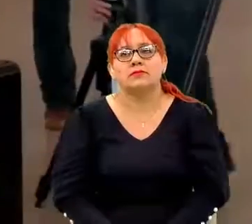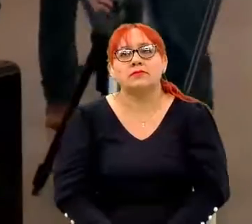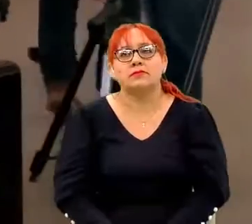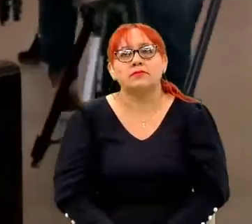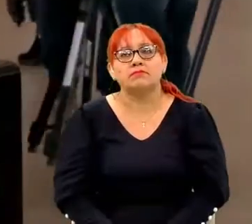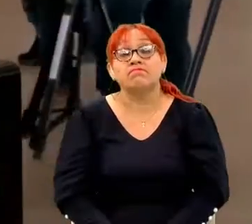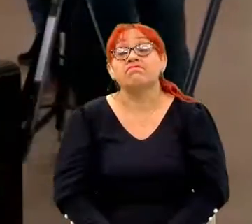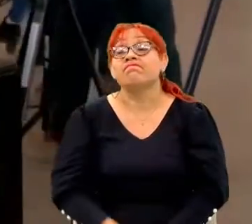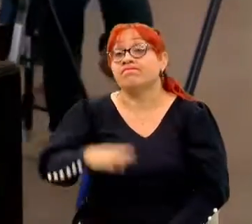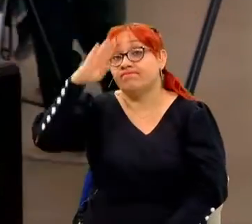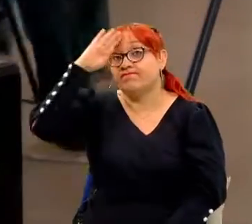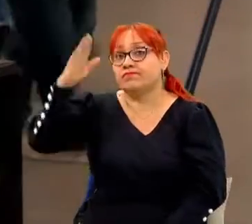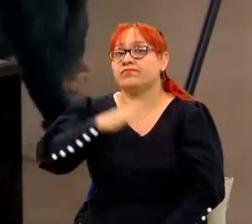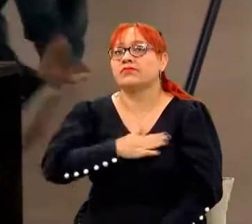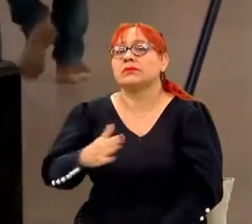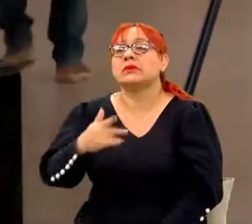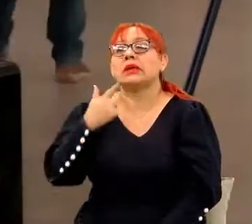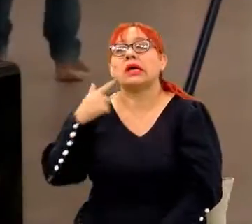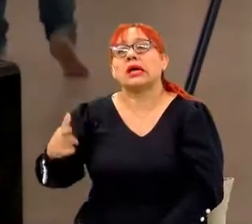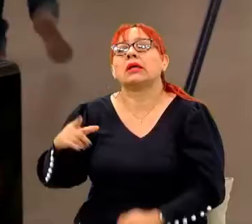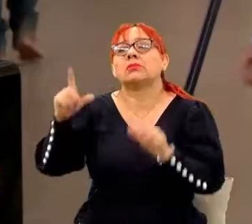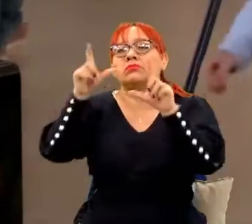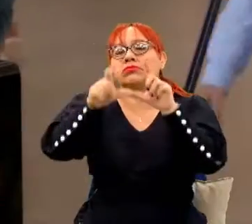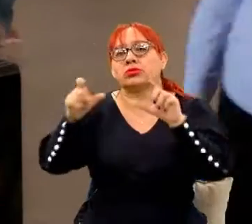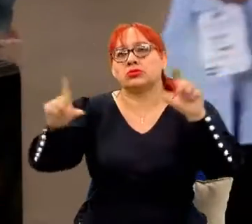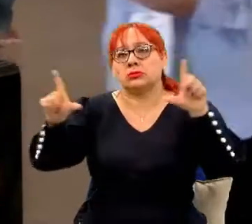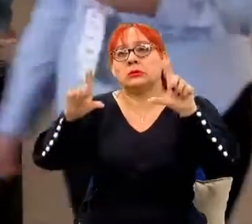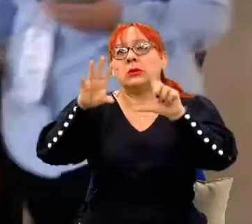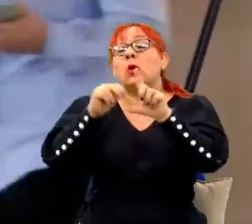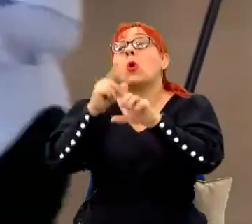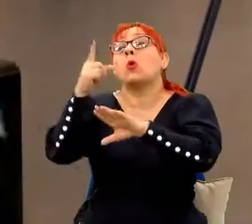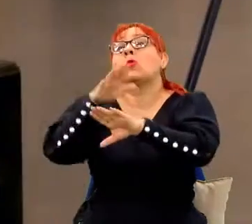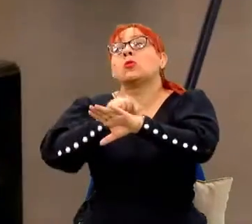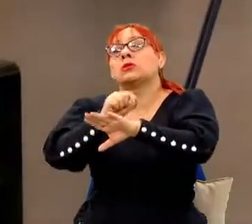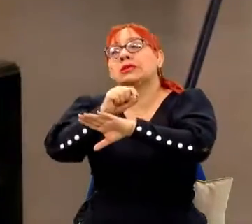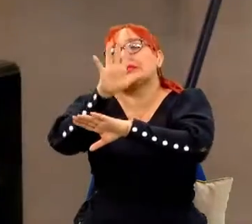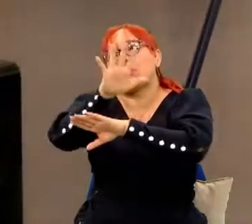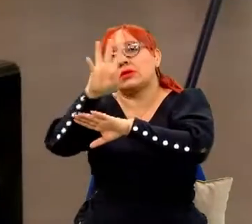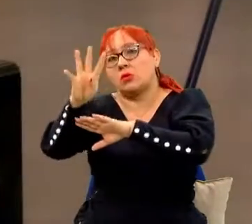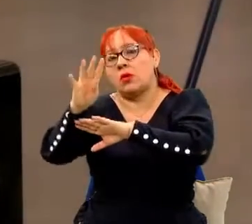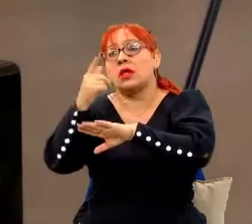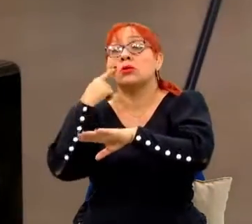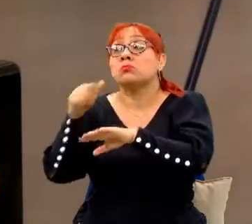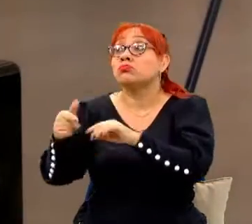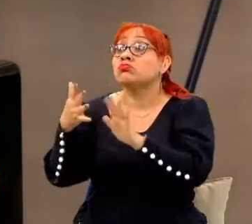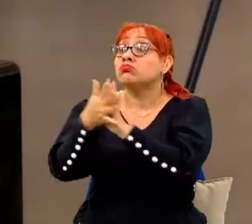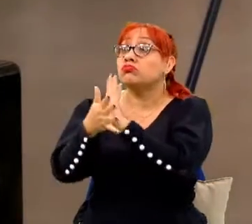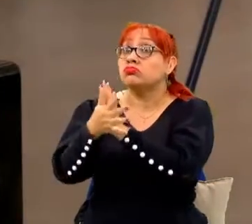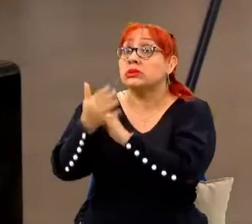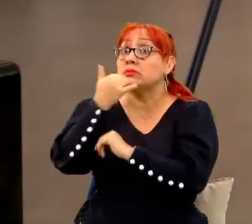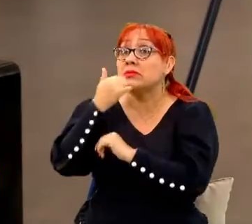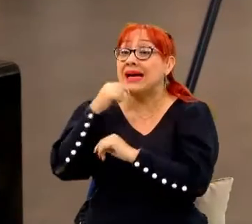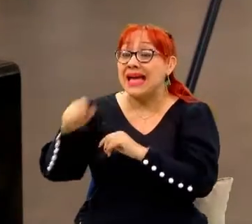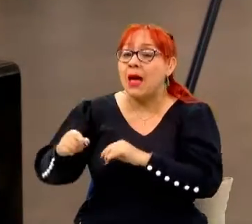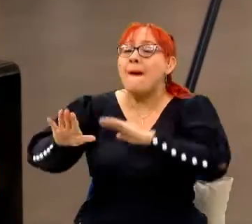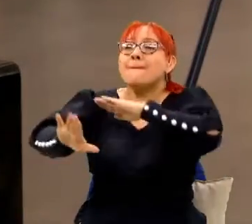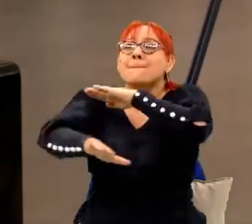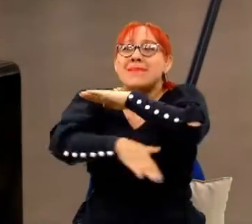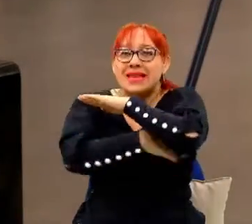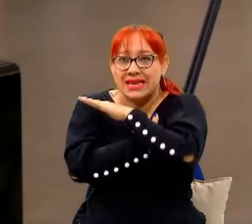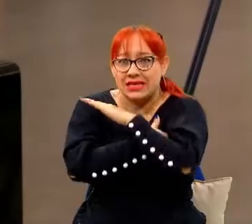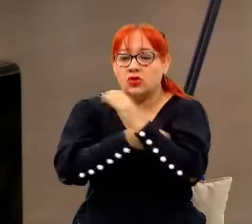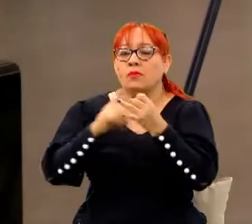Hola, ¿qué tal? Un saludo para ustedes, Sergio, y para los televidentes. Una de la tarde y 54 minutos. Han estado directamente los ministros